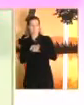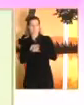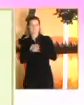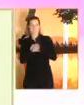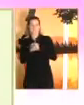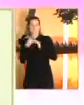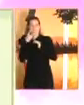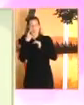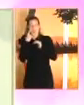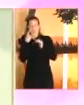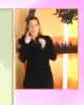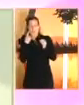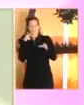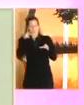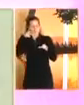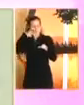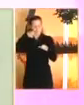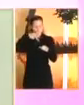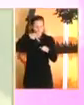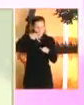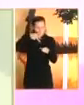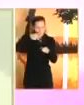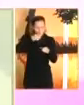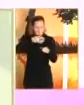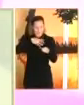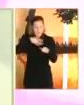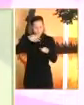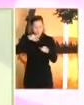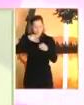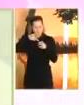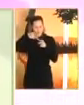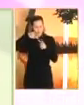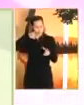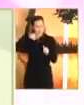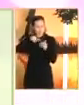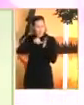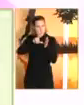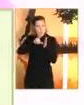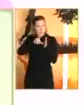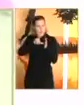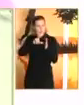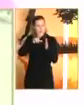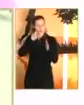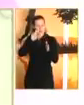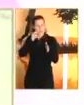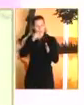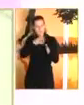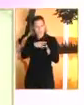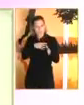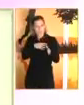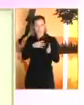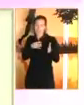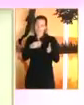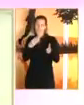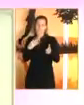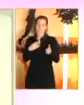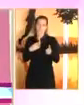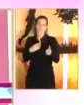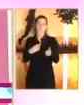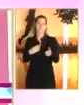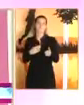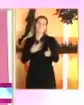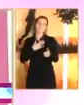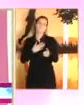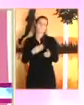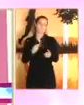A ver si lo podemos... No sé si se puede observar. Sí, se puede observar. Ay, pues si lo hemos hecho pena, en casa, pero... lo veríamos perfectamente.